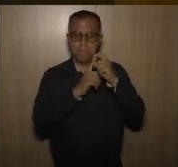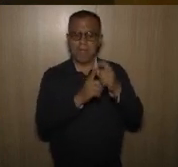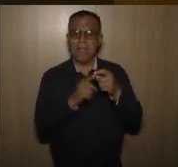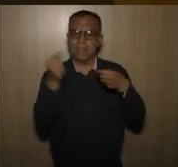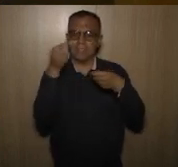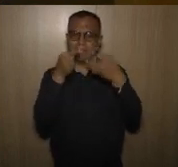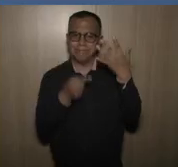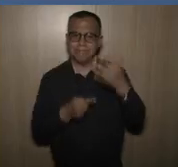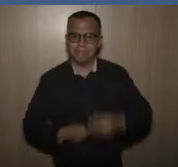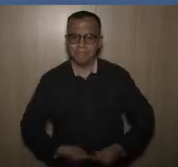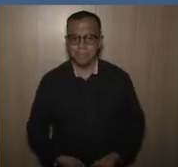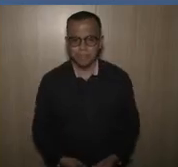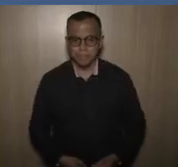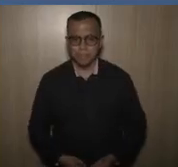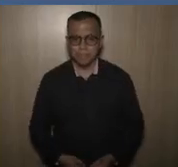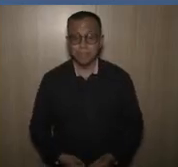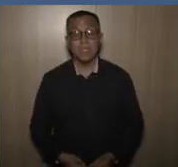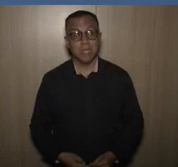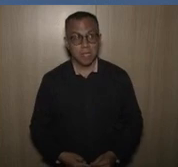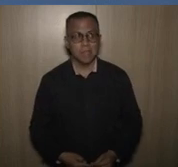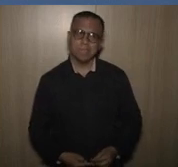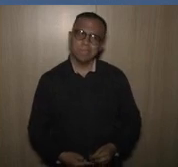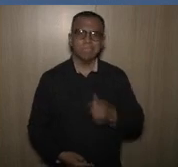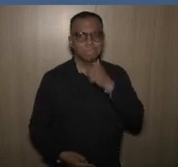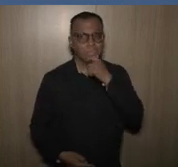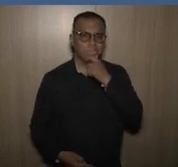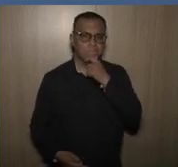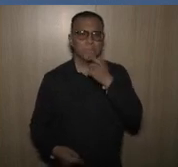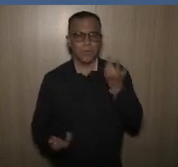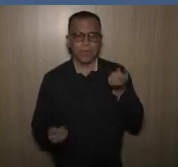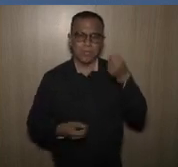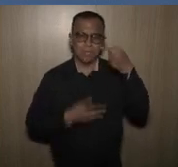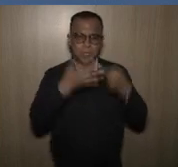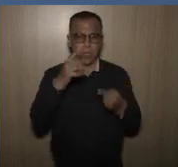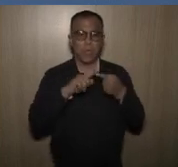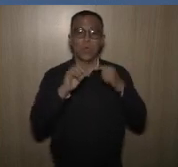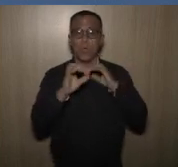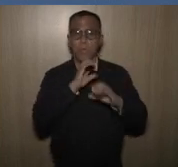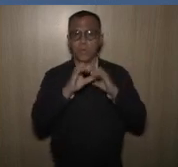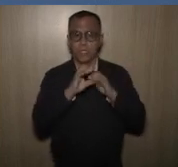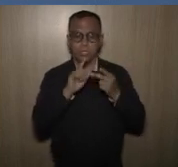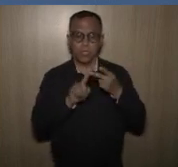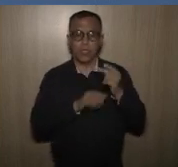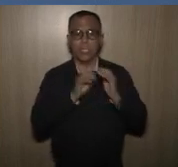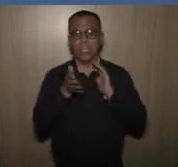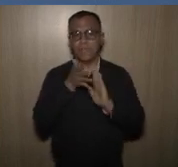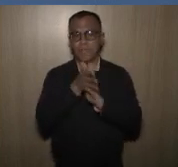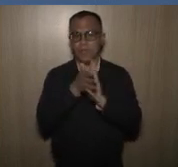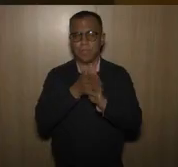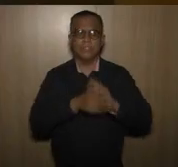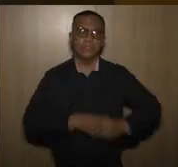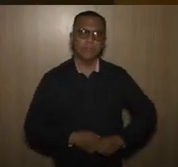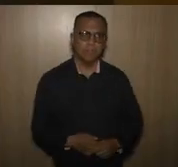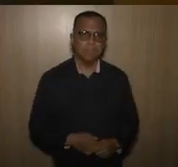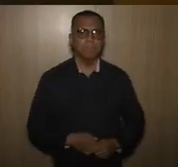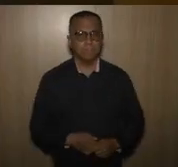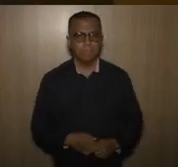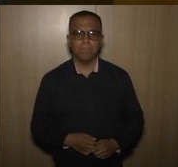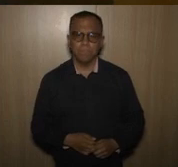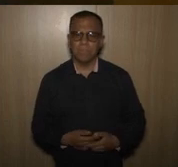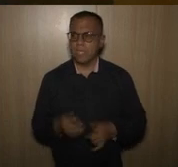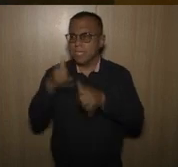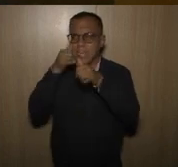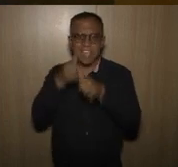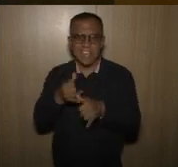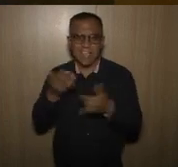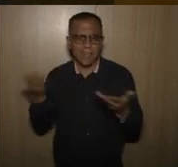quedan? Bueno, me dio oportunidad de palabras. Entonces, comunicación e información. Comunicación e información. Y el ingeniero